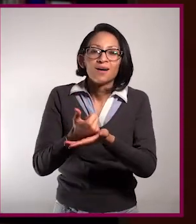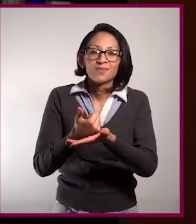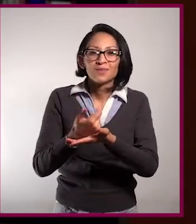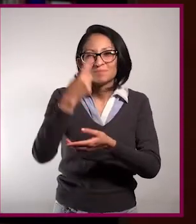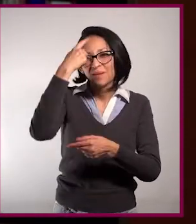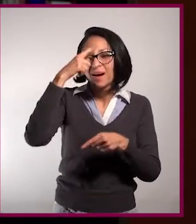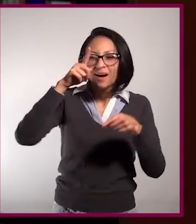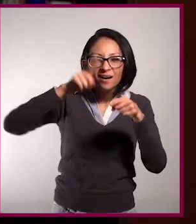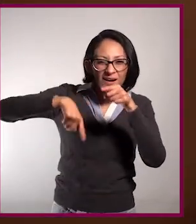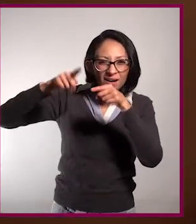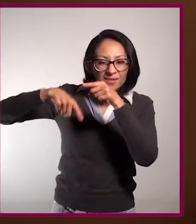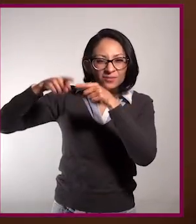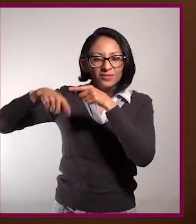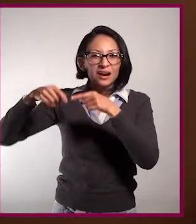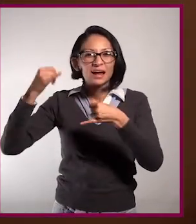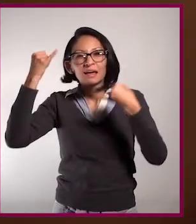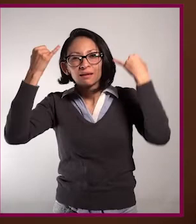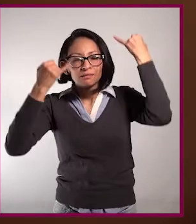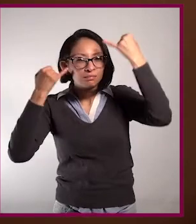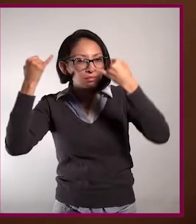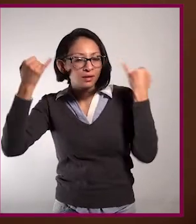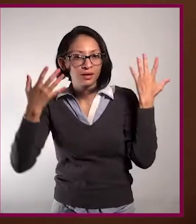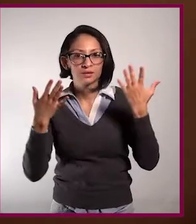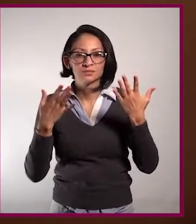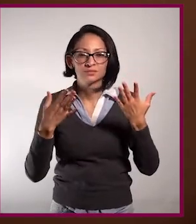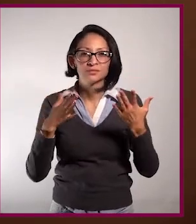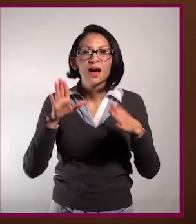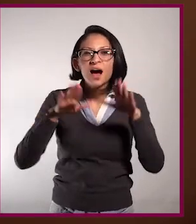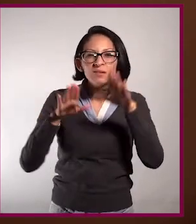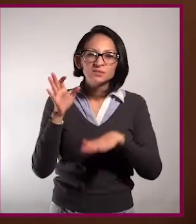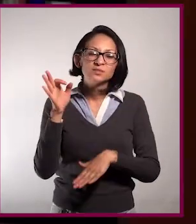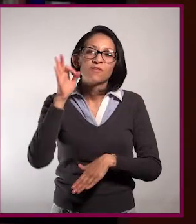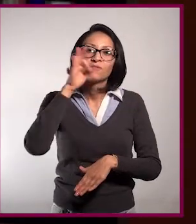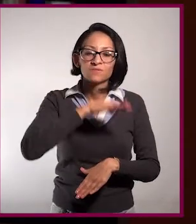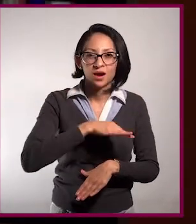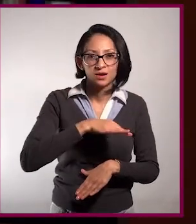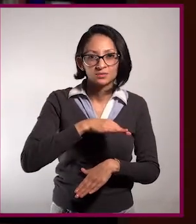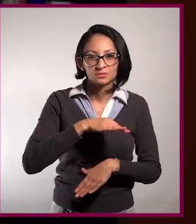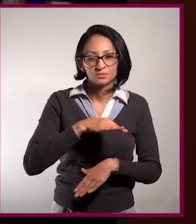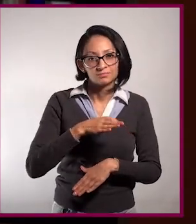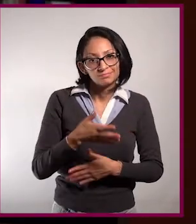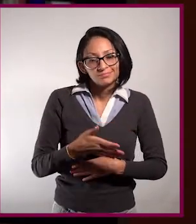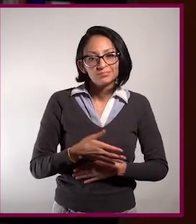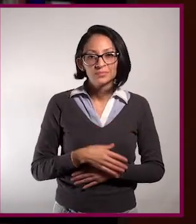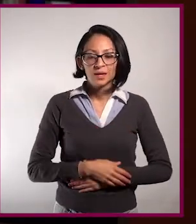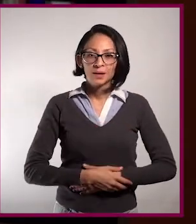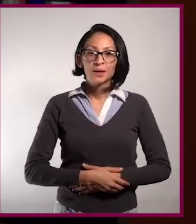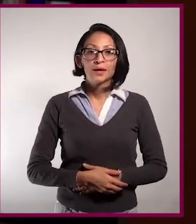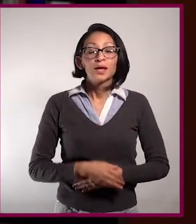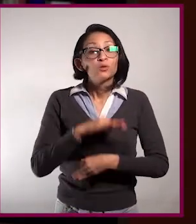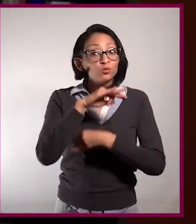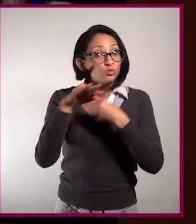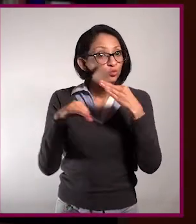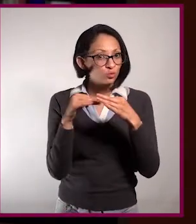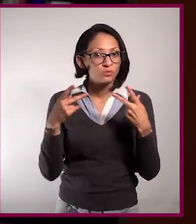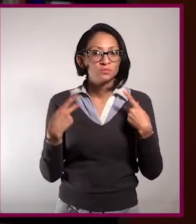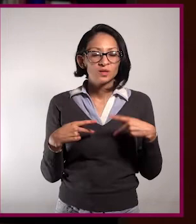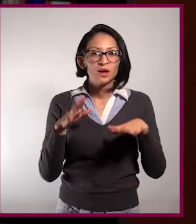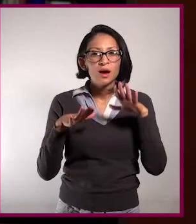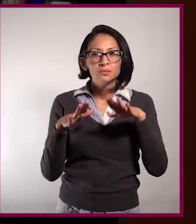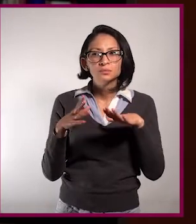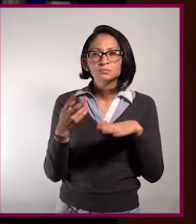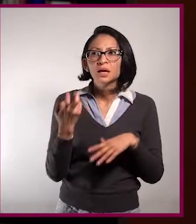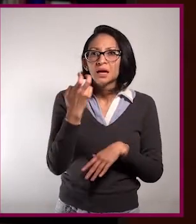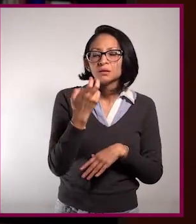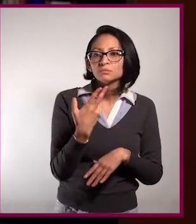quitarle no sé, como concepto de tabú que está asociado a la menstruación y todo mundo además